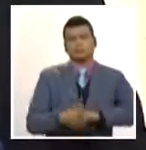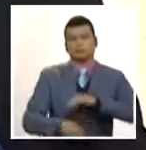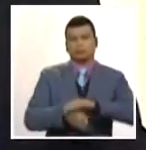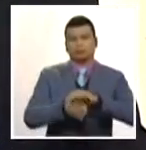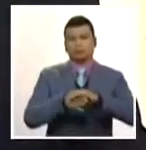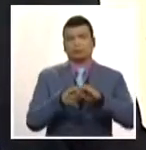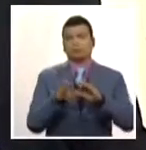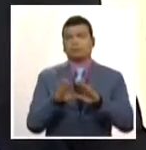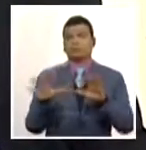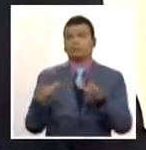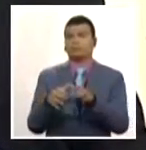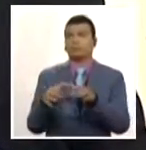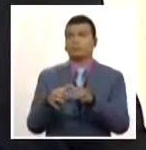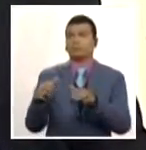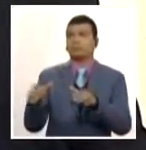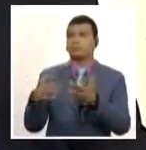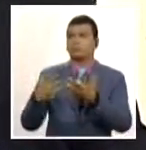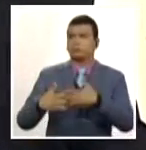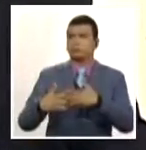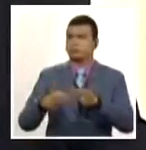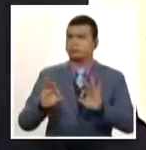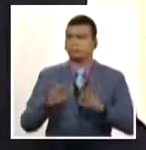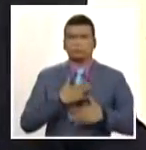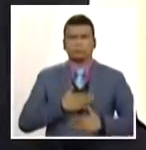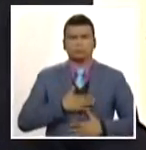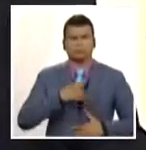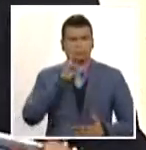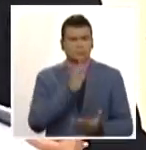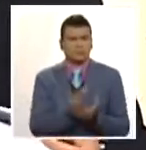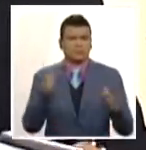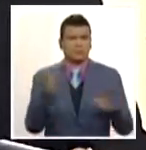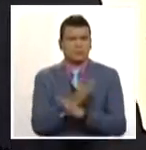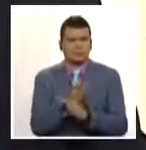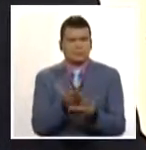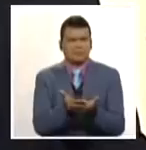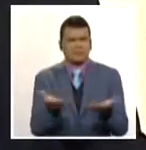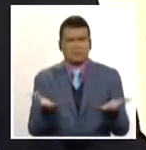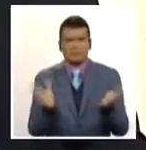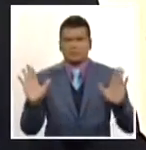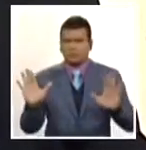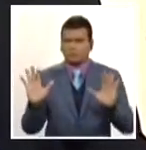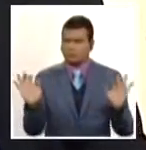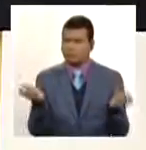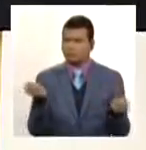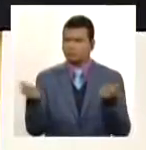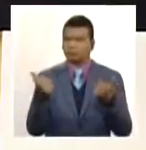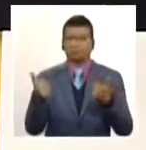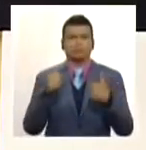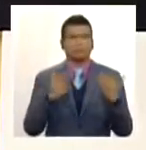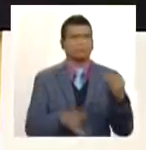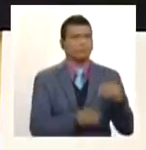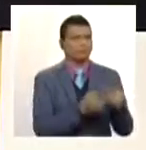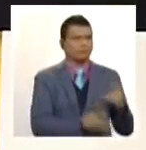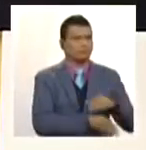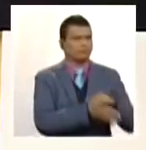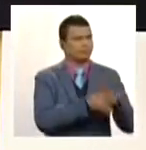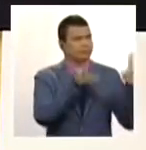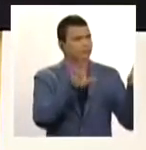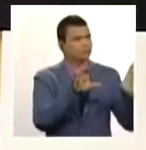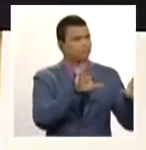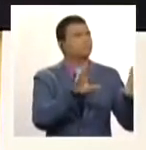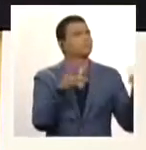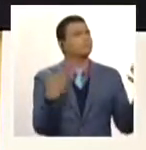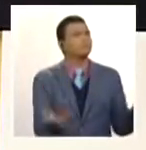por lo menos las bolsas amanecieron tranquilas, no hubo ese despelote que suele haber cuando este tipo de situaciones sí se presentan. Muy bien, volvemos con nuestro tema del día,